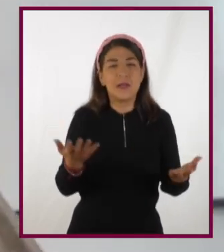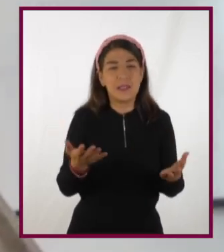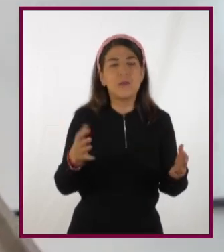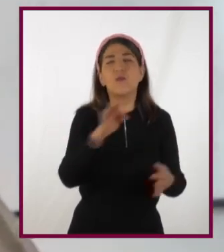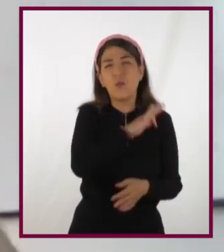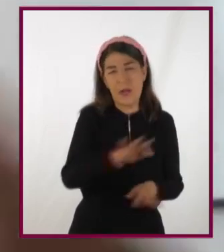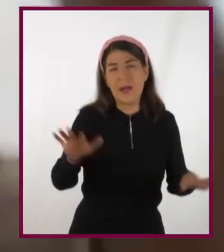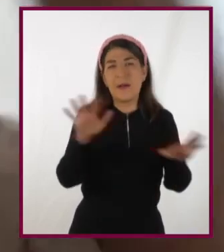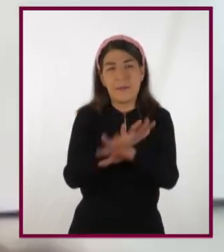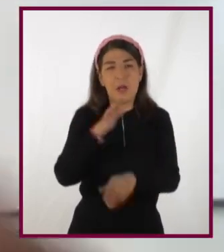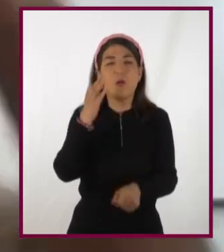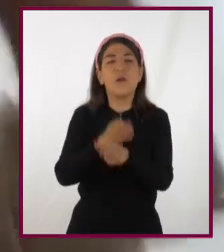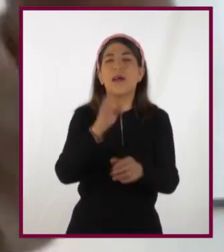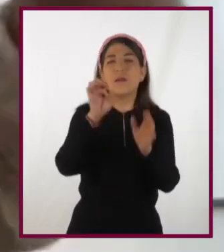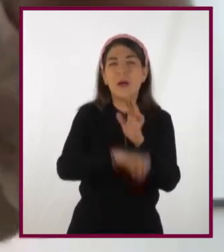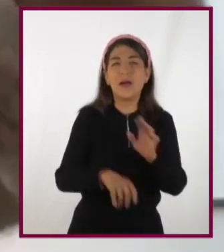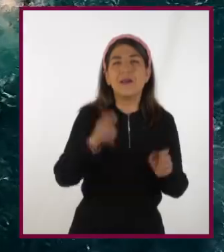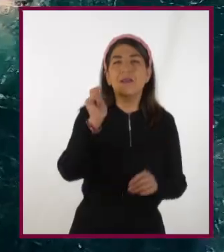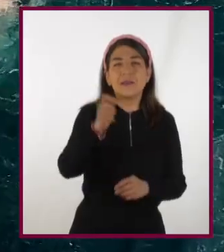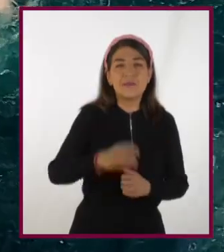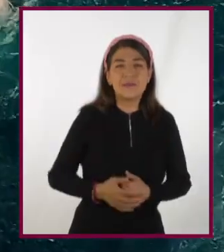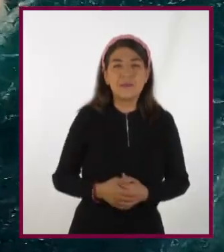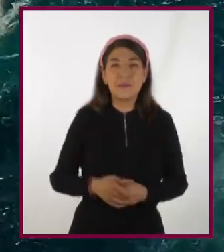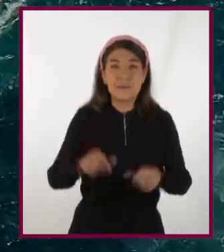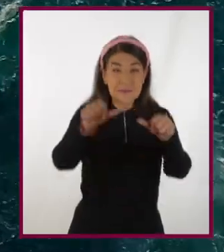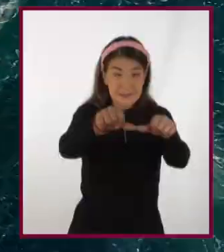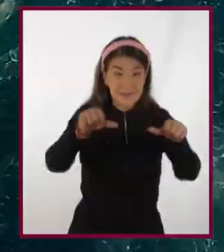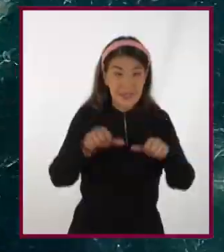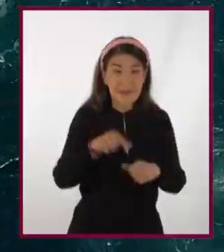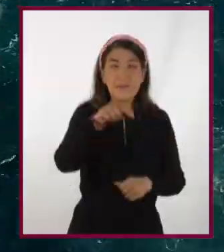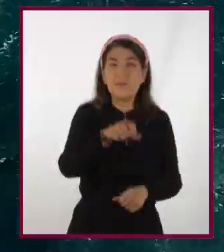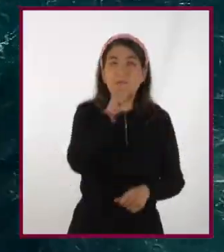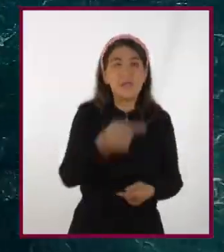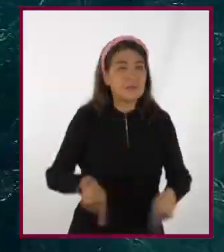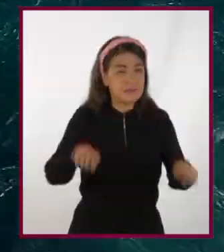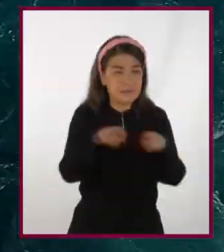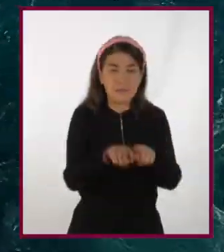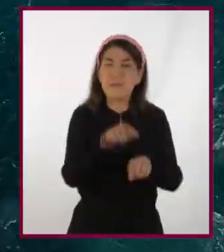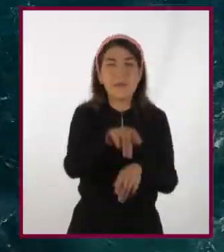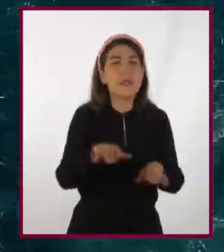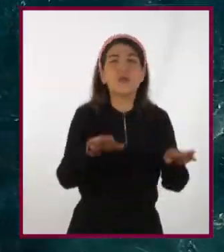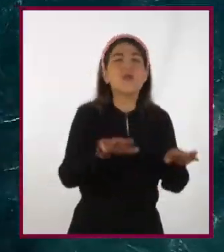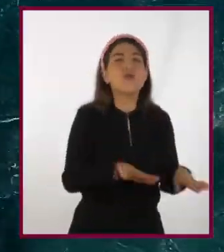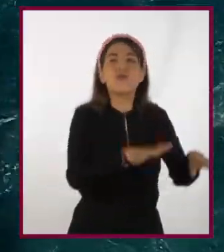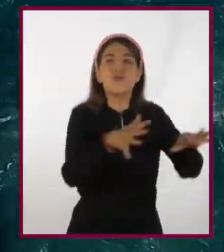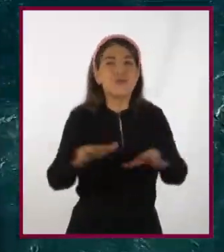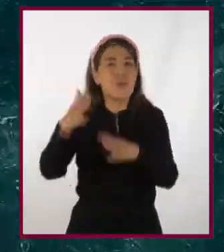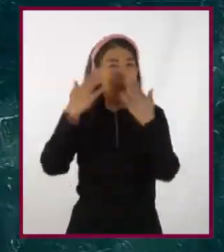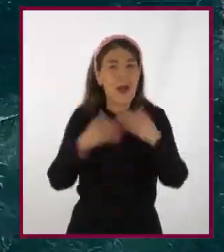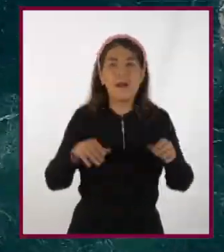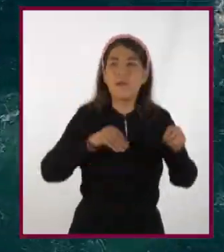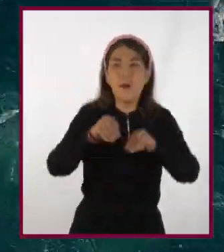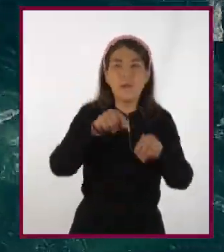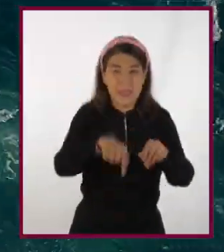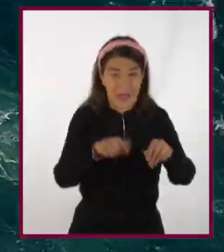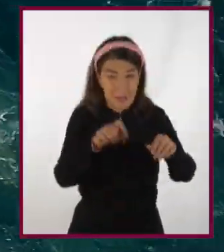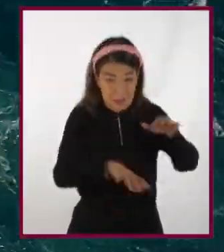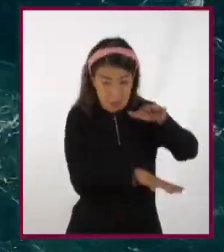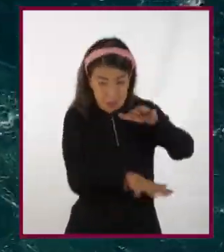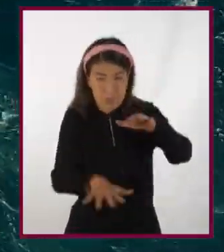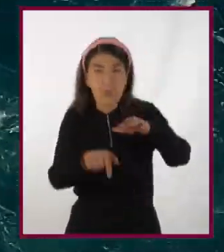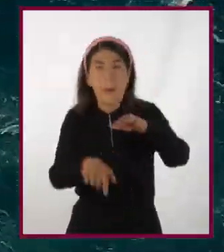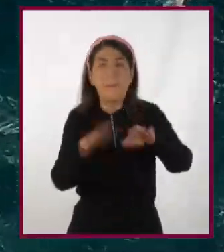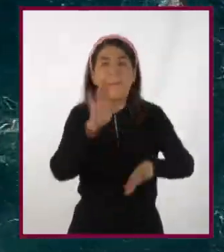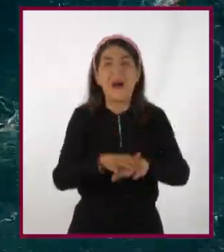varias razones. Ya dijimos una, ¿no? Si está el agua quieta en una alberca, pues cambia a medida que nos metemos hacia abajo, porque el agua de abajo, digamos,